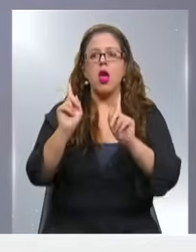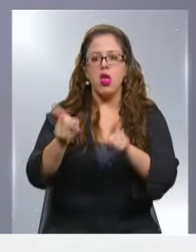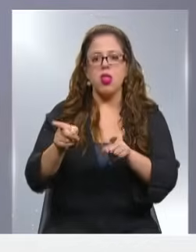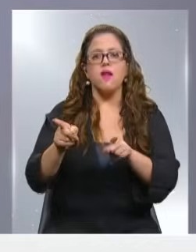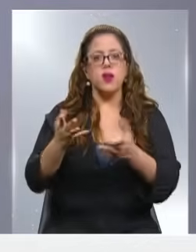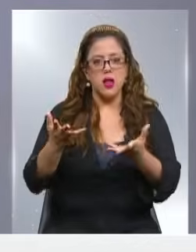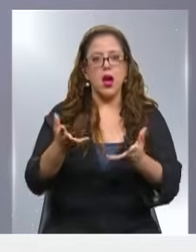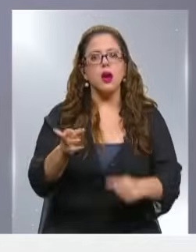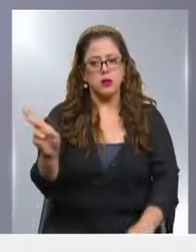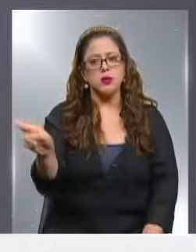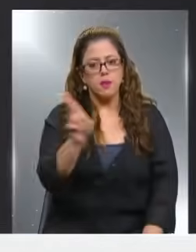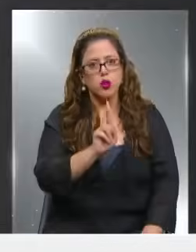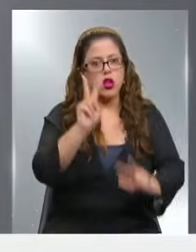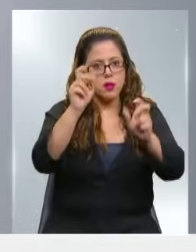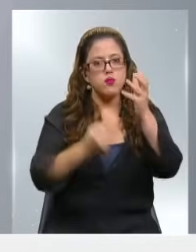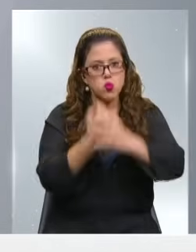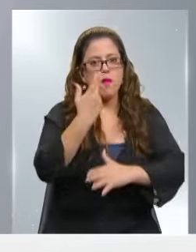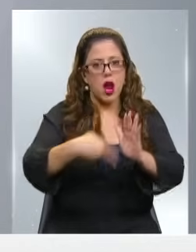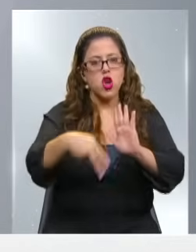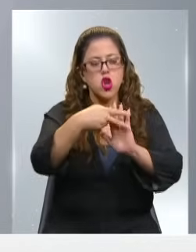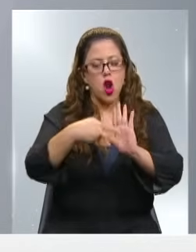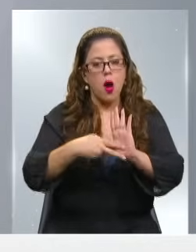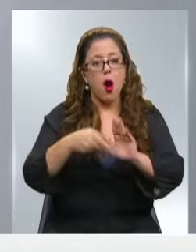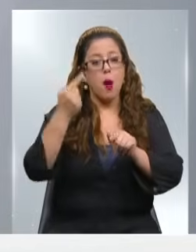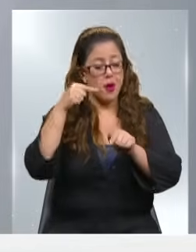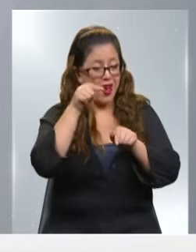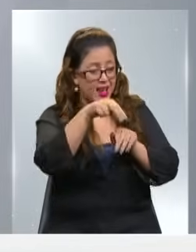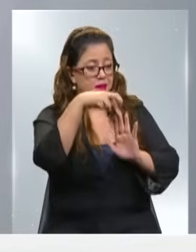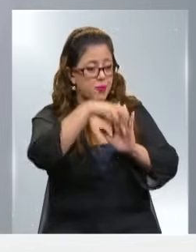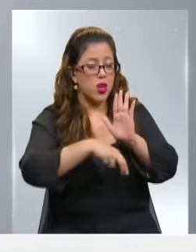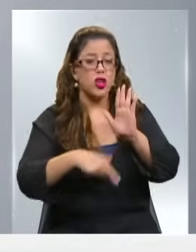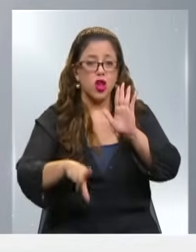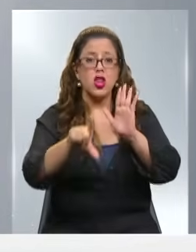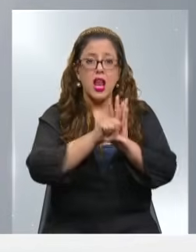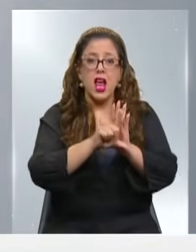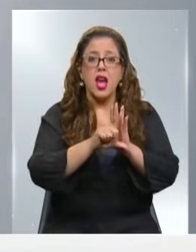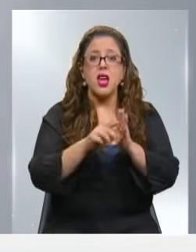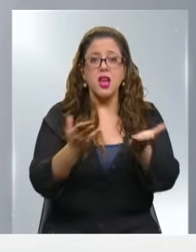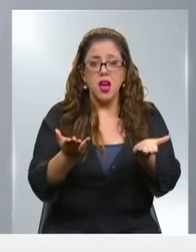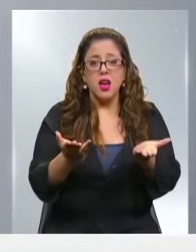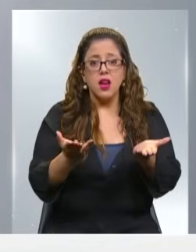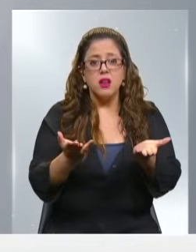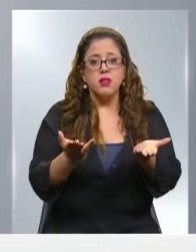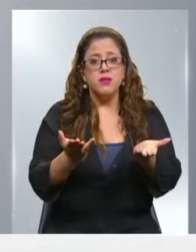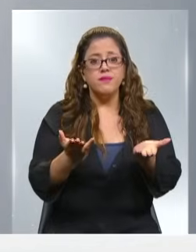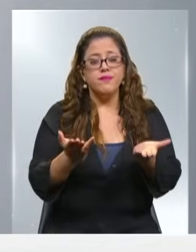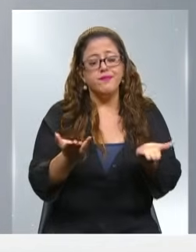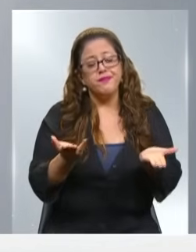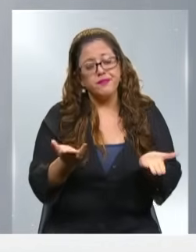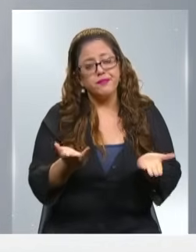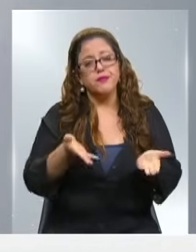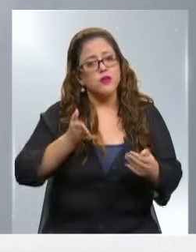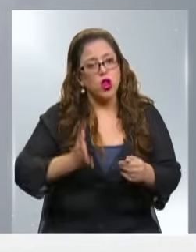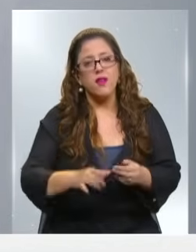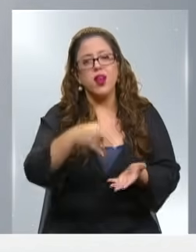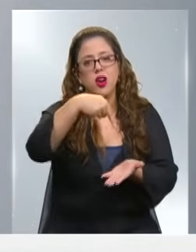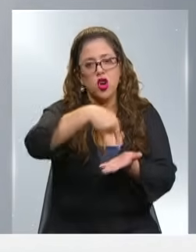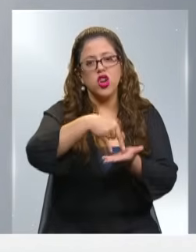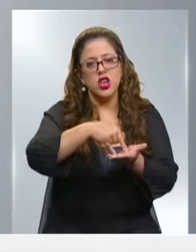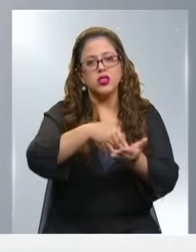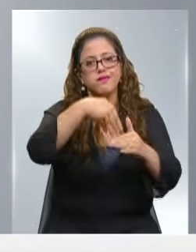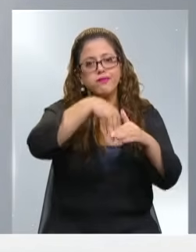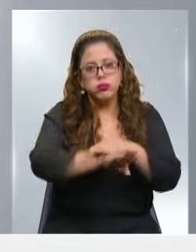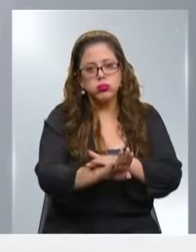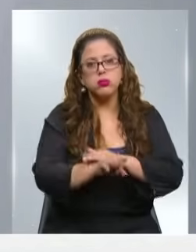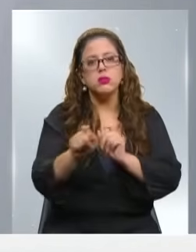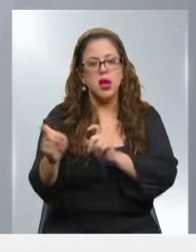ateniéndose a esta nueva normativa. Pero este proyecto de ley aún se encuentra durmiendo en el Congreso, hecho que ha sido criticado por los